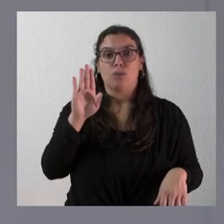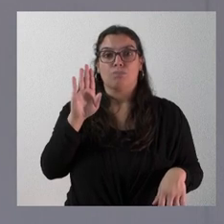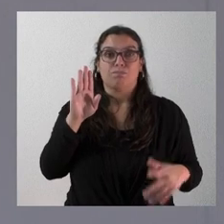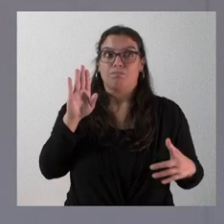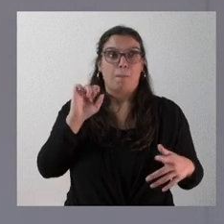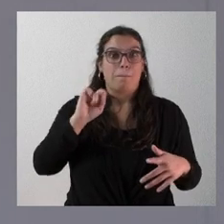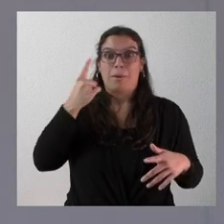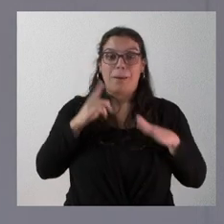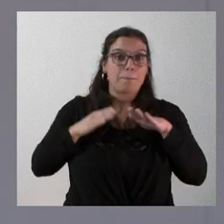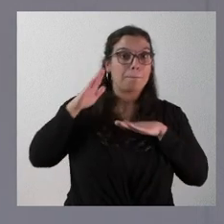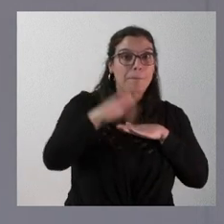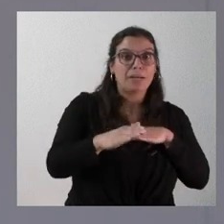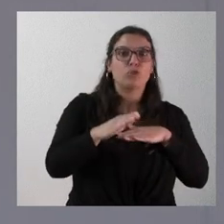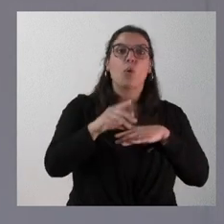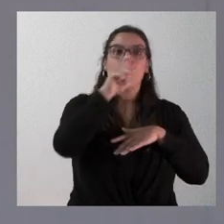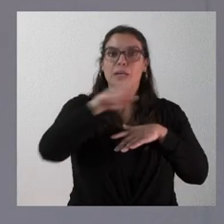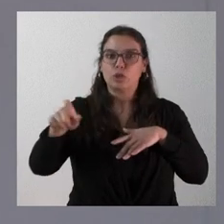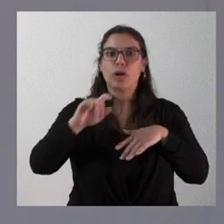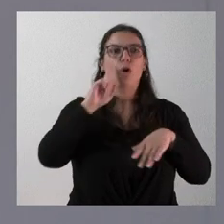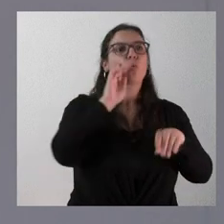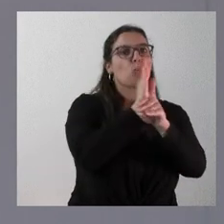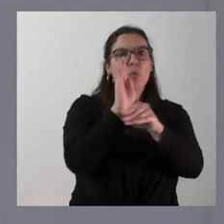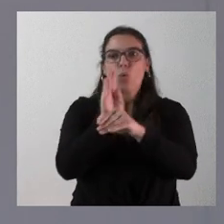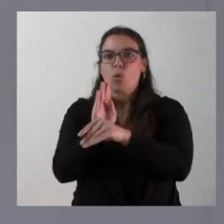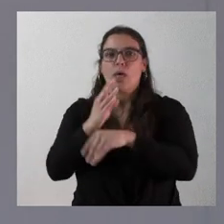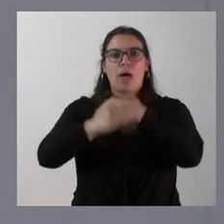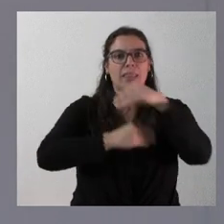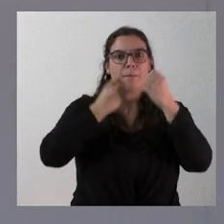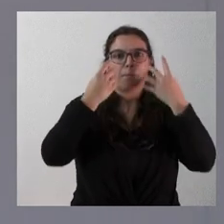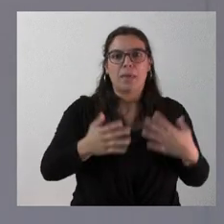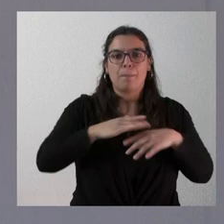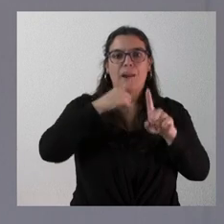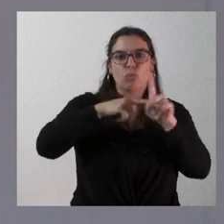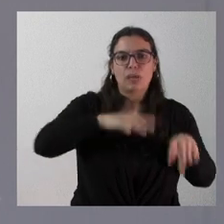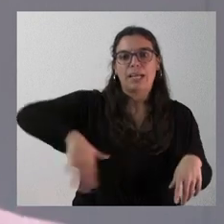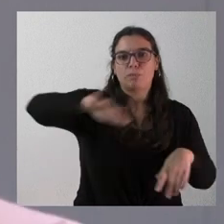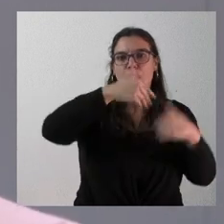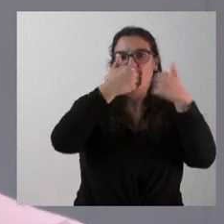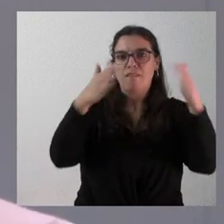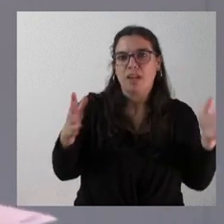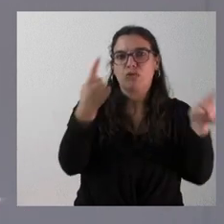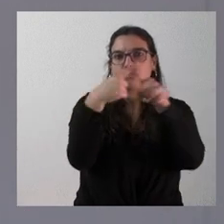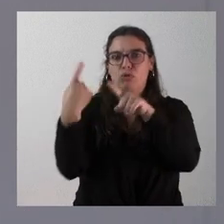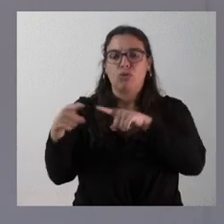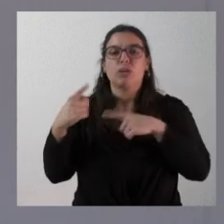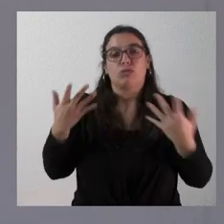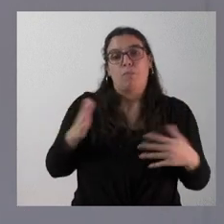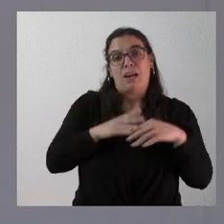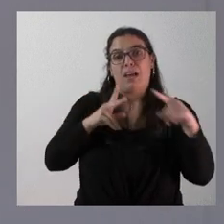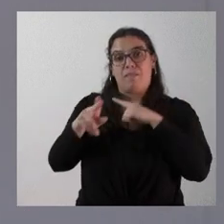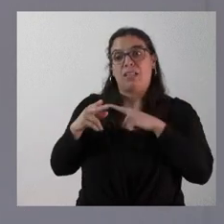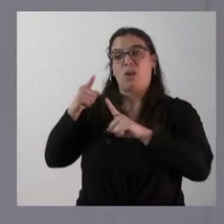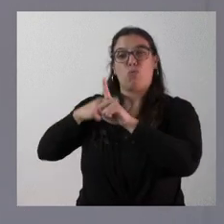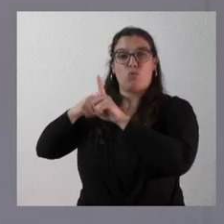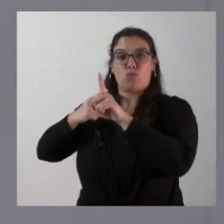el primer punto de origen es la prudencia por parte de todos los ciudadanos en el uso de los espacios abiertos y por tanto para evitar el uso